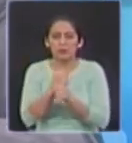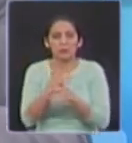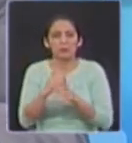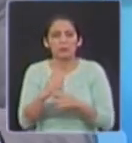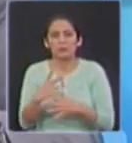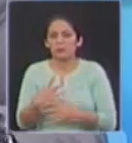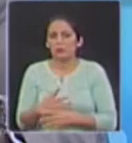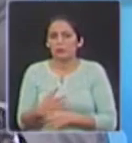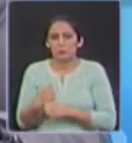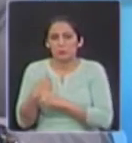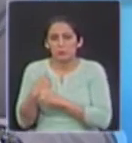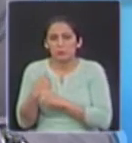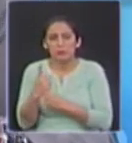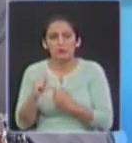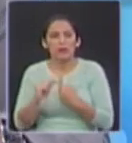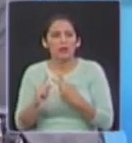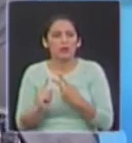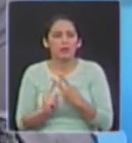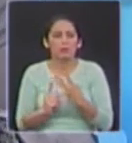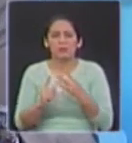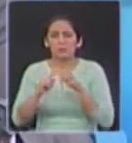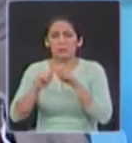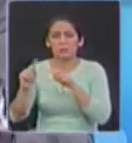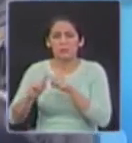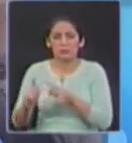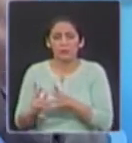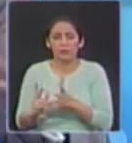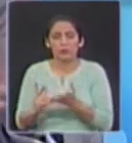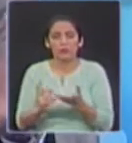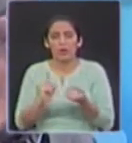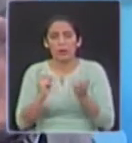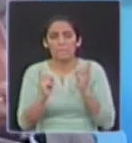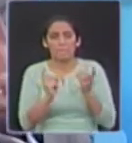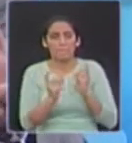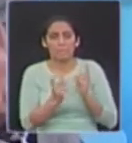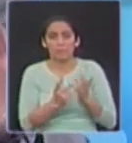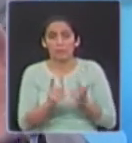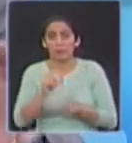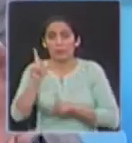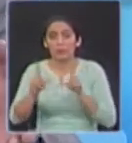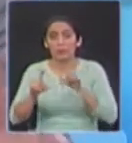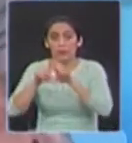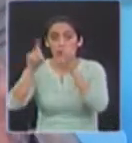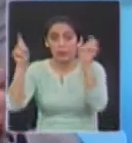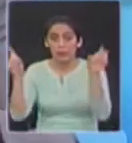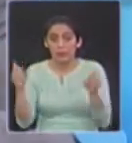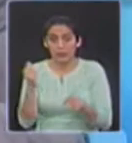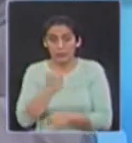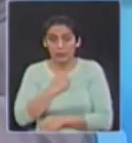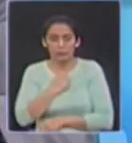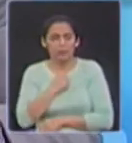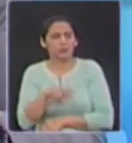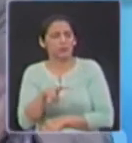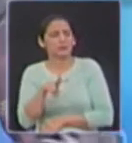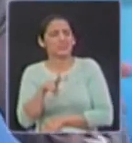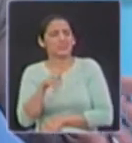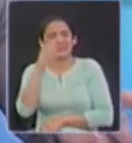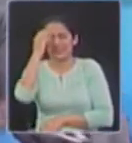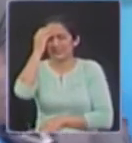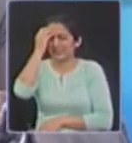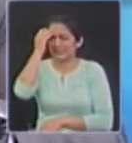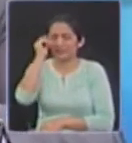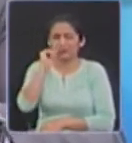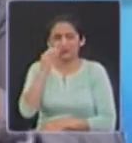competencia, etcétera, que lógicamente generan esa inseguridad que el sector productivo tiene al momento de invertir. Y no